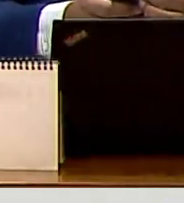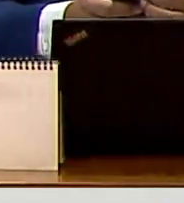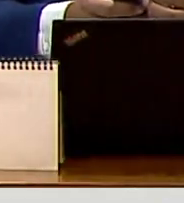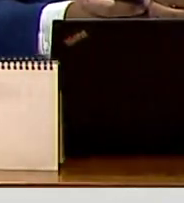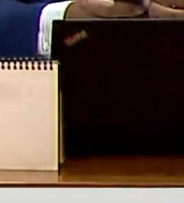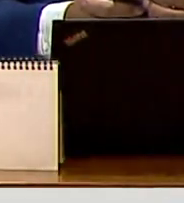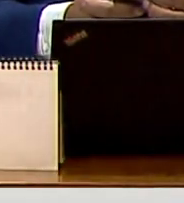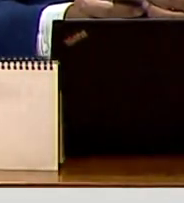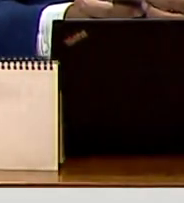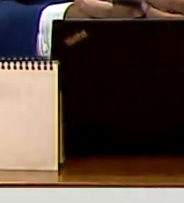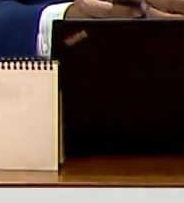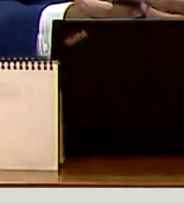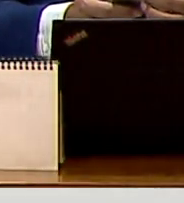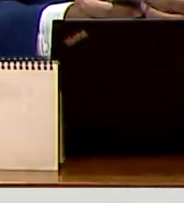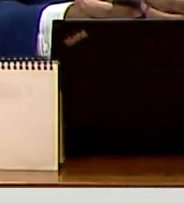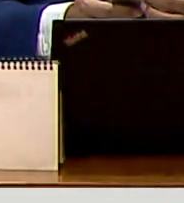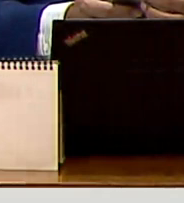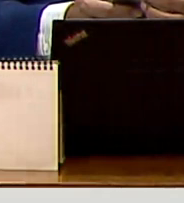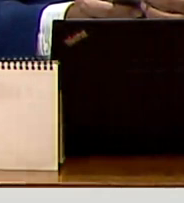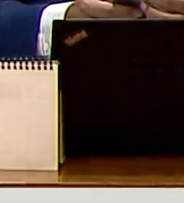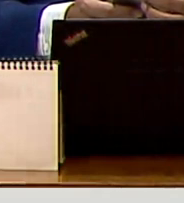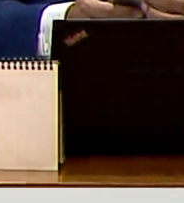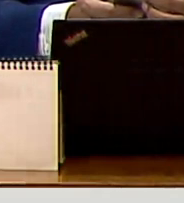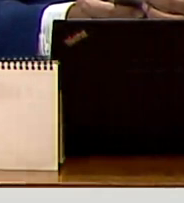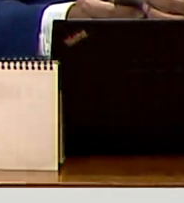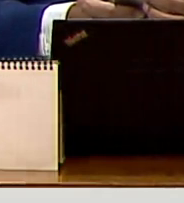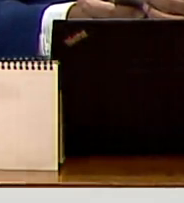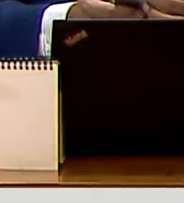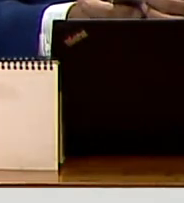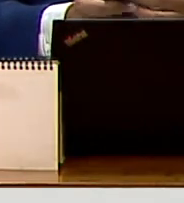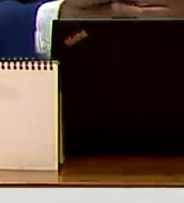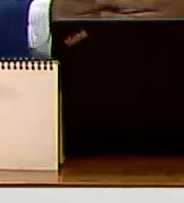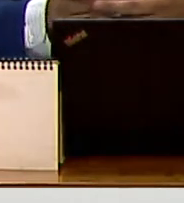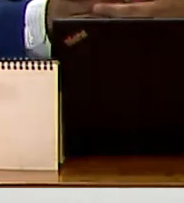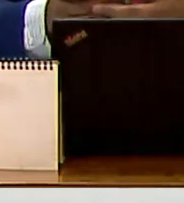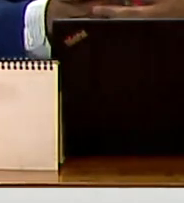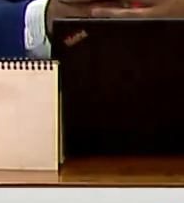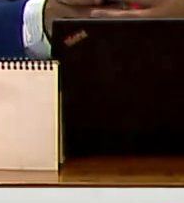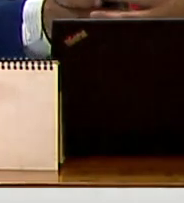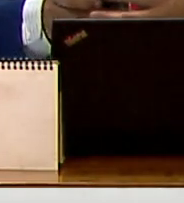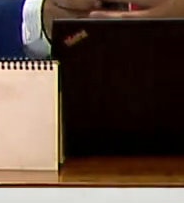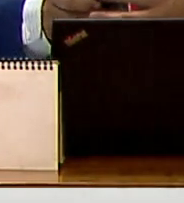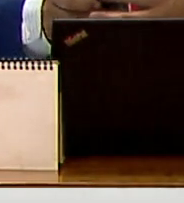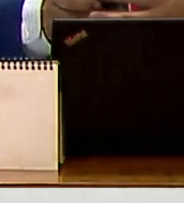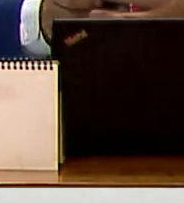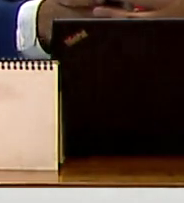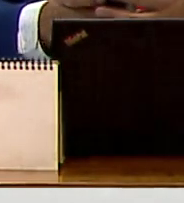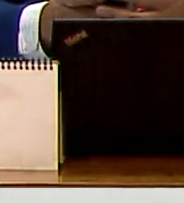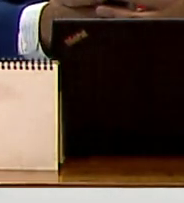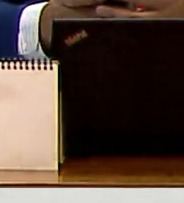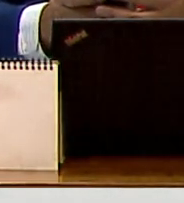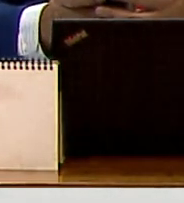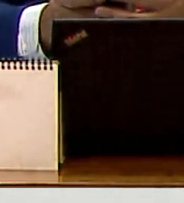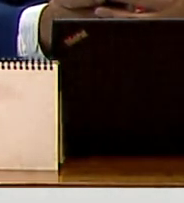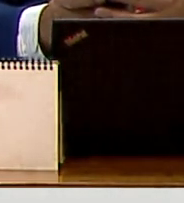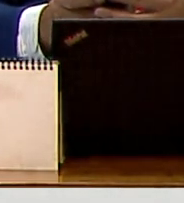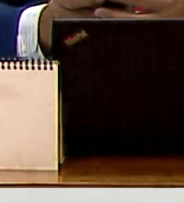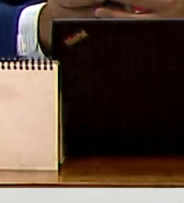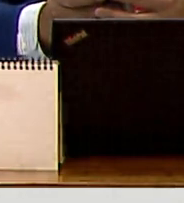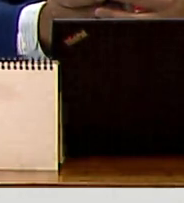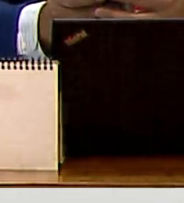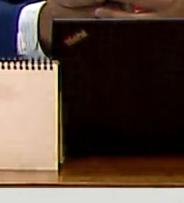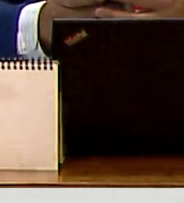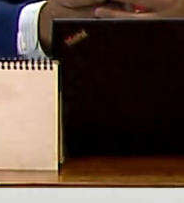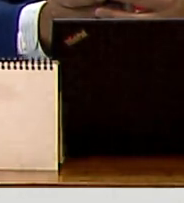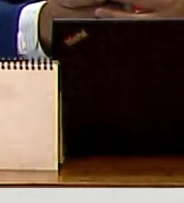agradecemos la presencia de la señora subsecretaria de Hacienda el ministro de hacienda la ministra del interior de seguridad